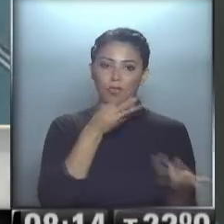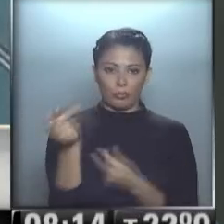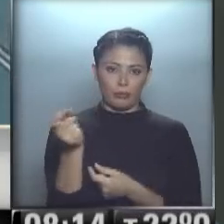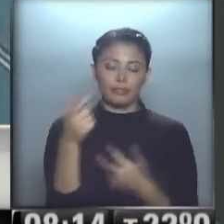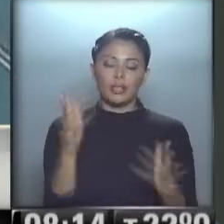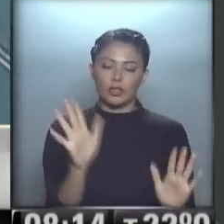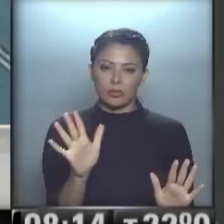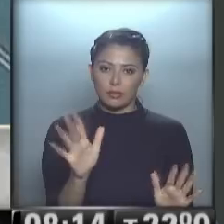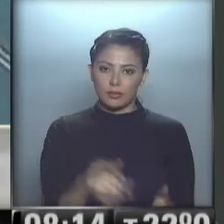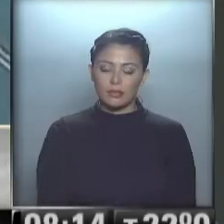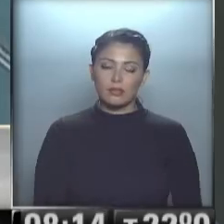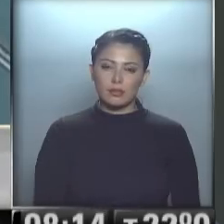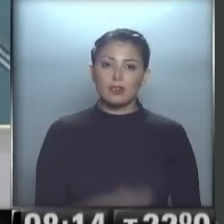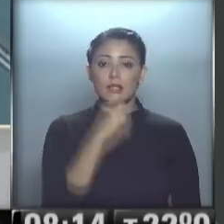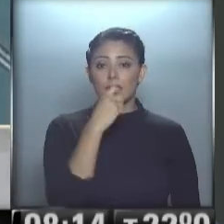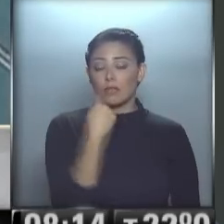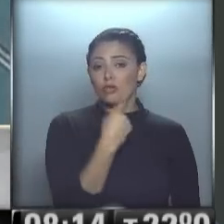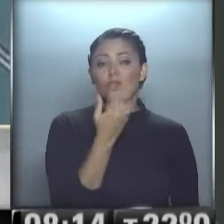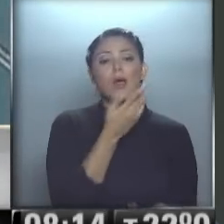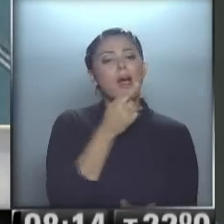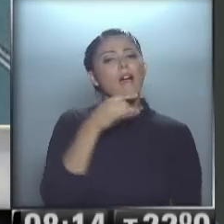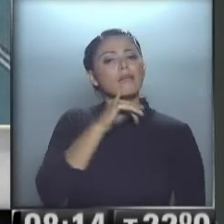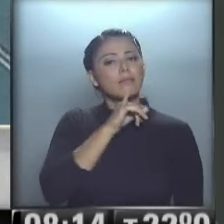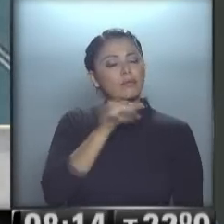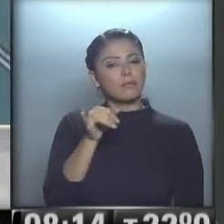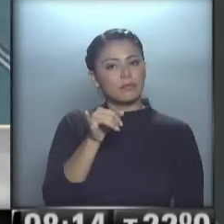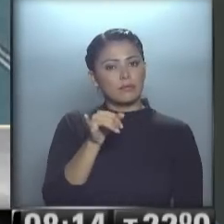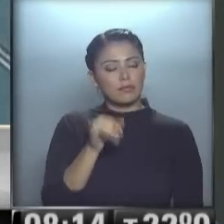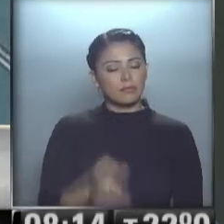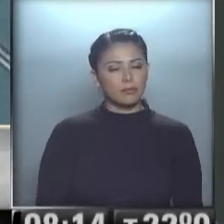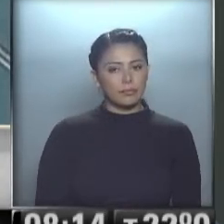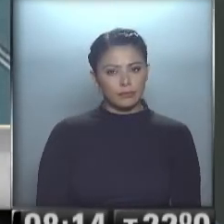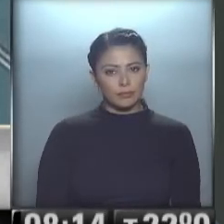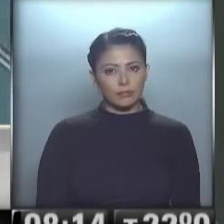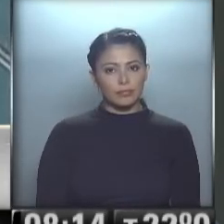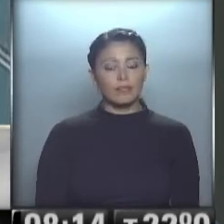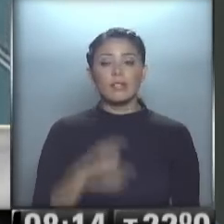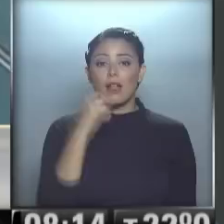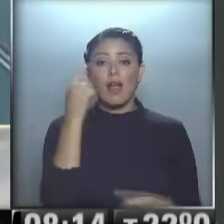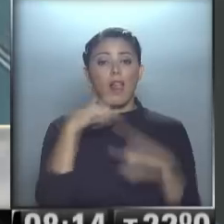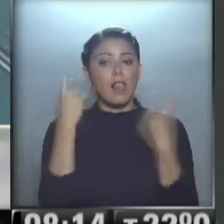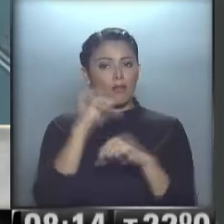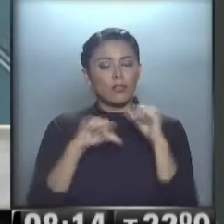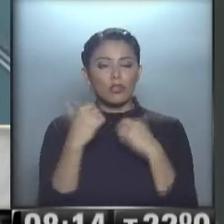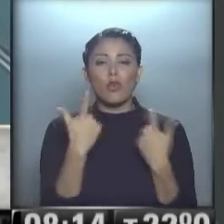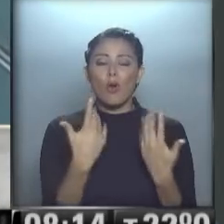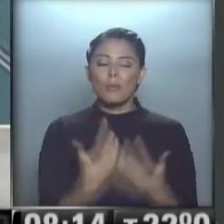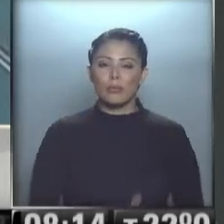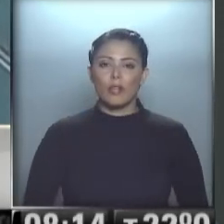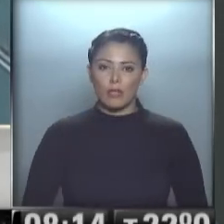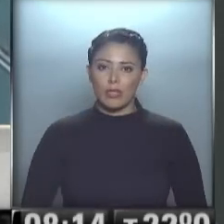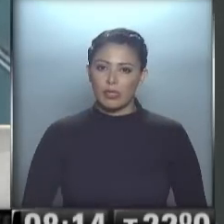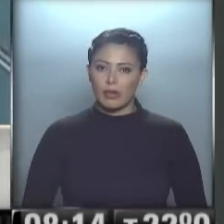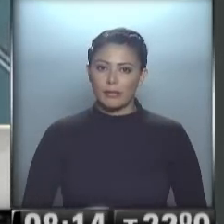o sea eh lo que nosotros le hemos planteado es lo siguiente que los laboratorios puedan eventualmente